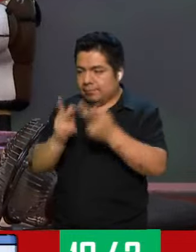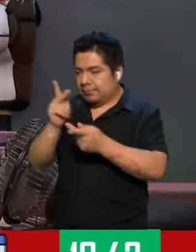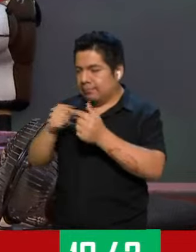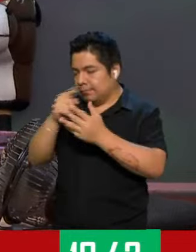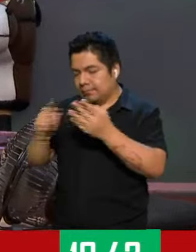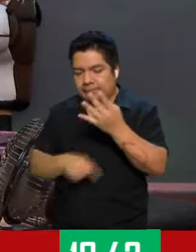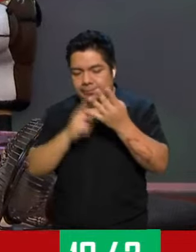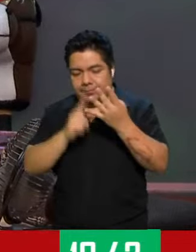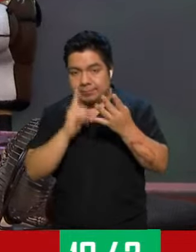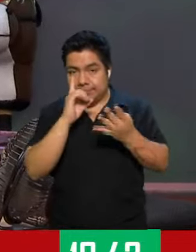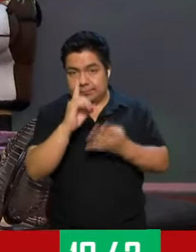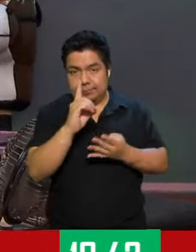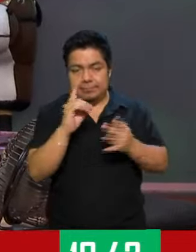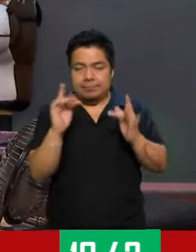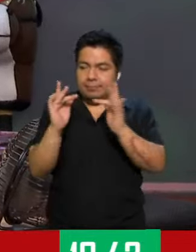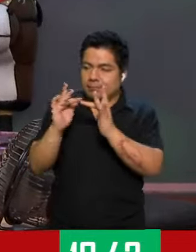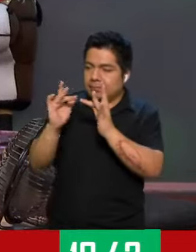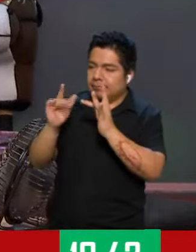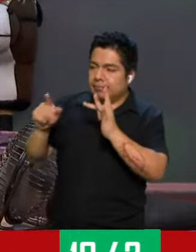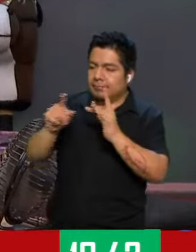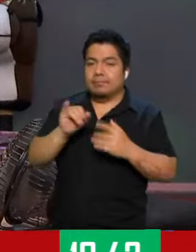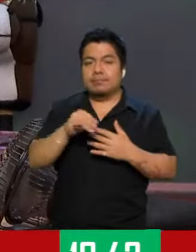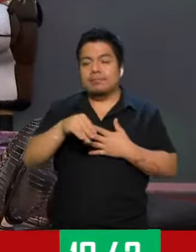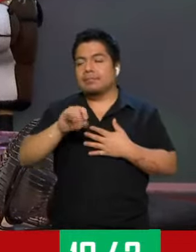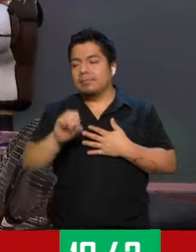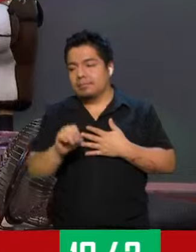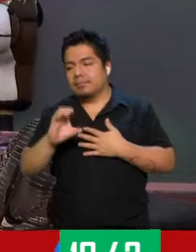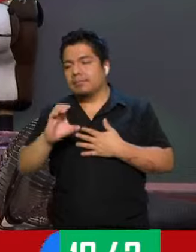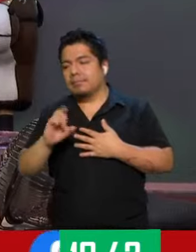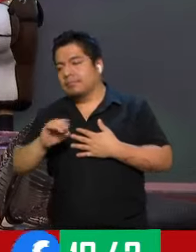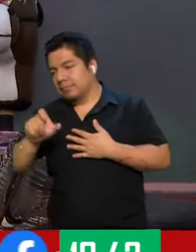D. Contactar al Info